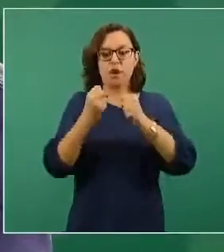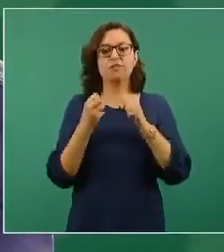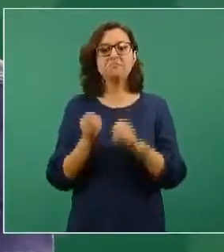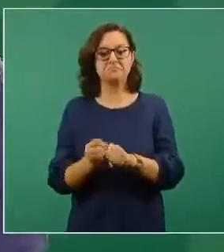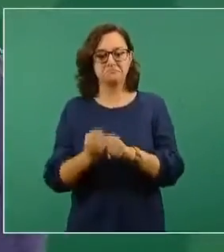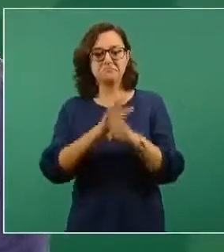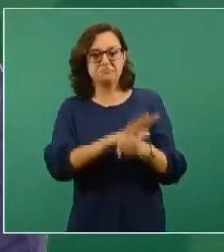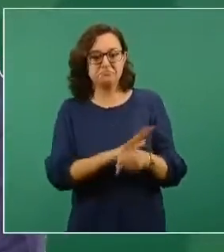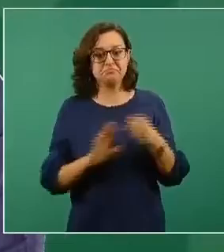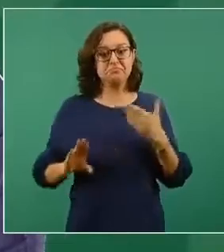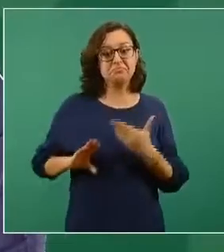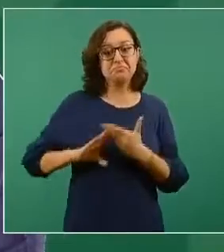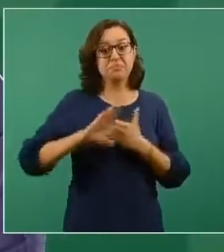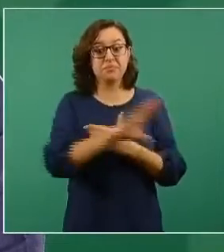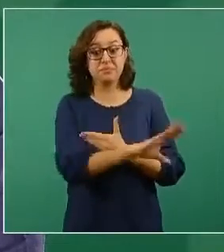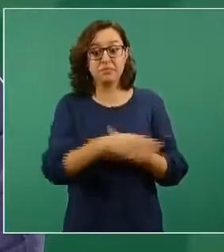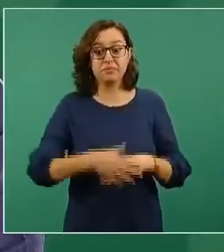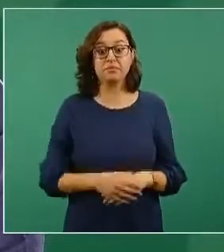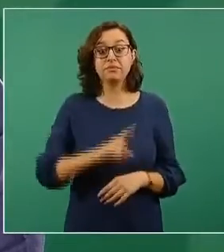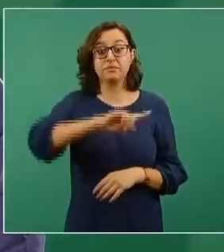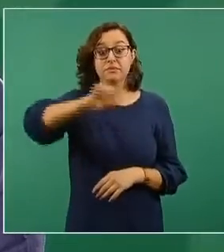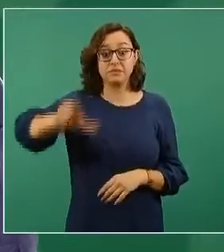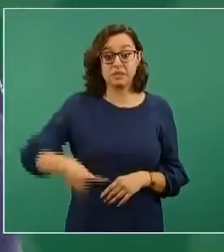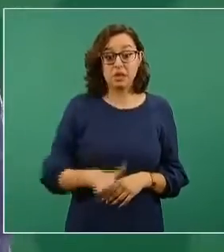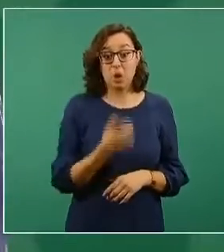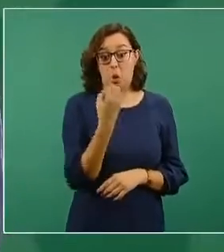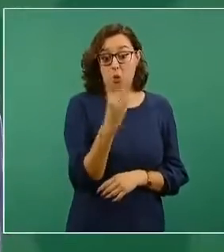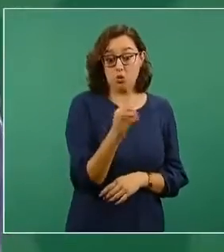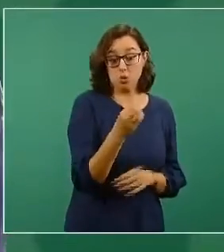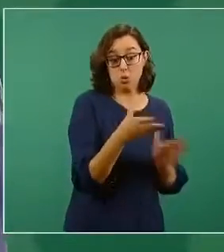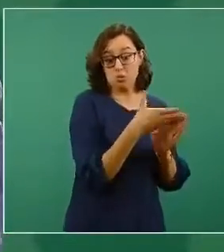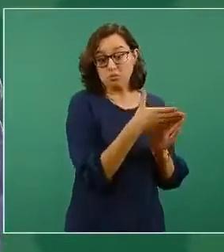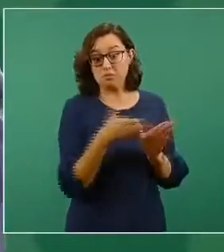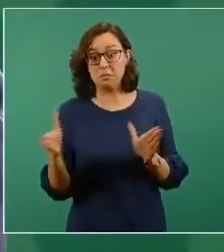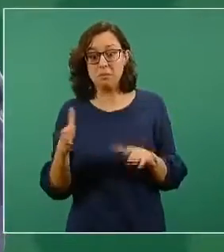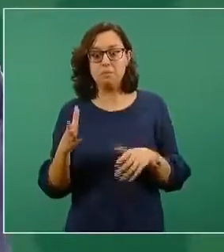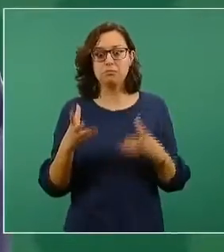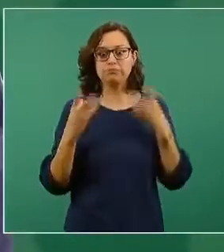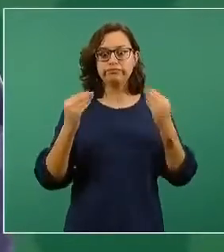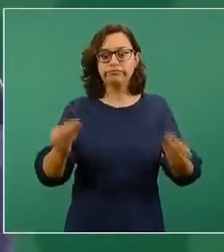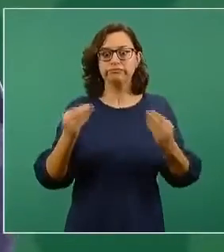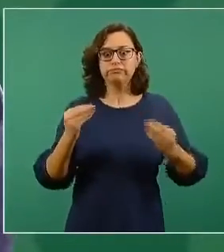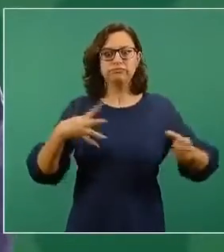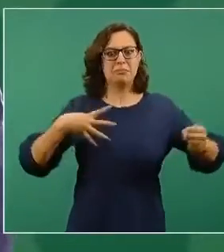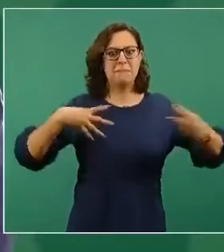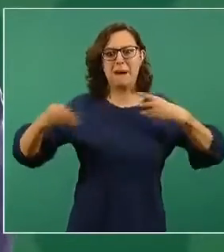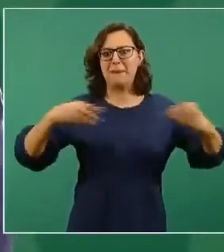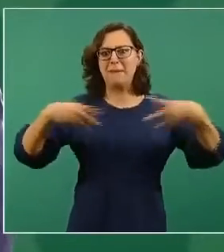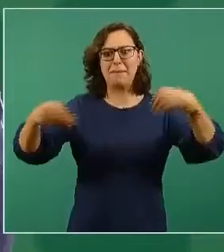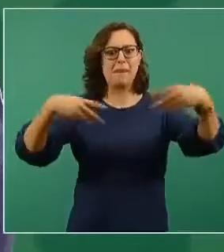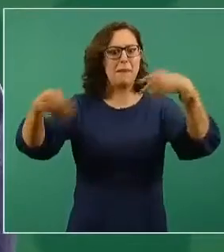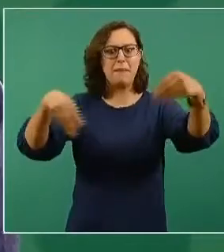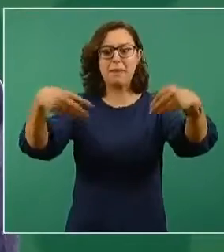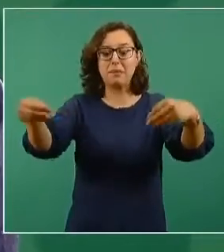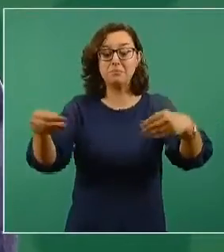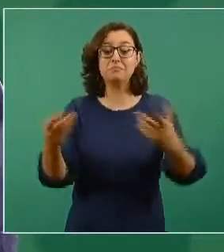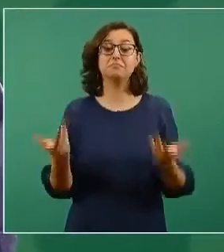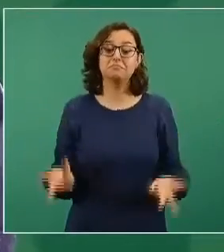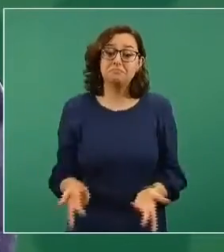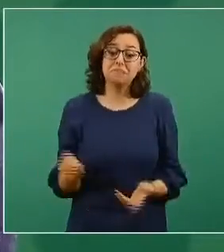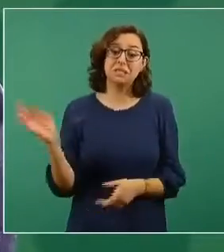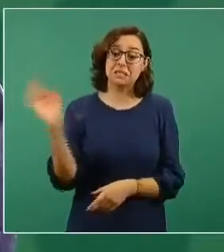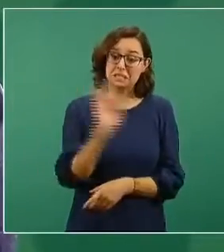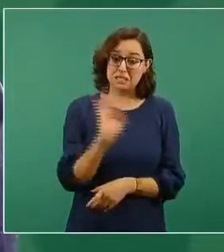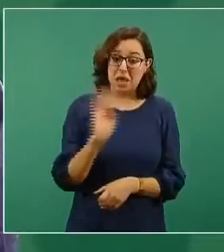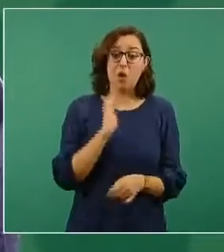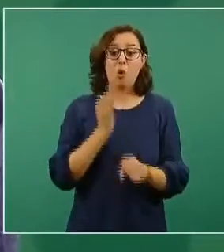gran oleada de invierno, entonces no sabemos completamente con certidumbre, pero es probable que ahorita